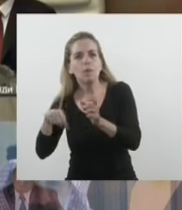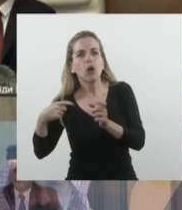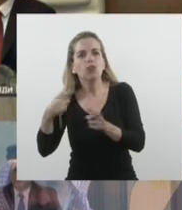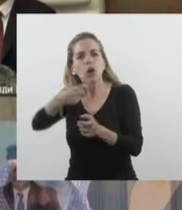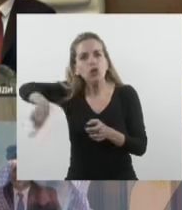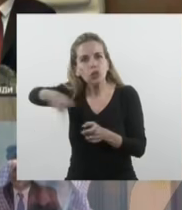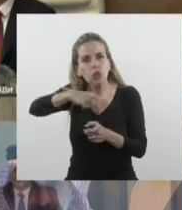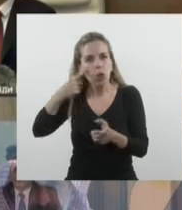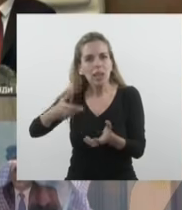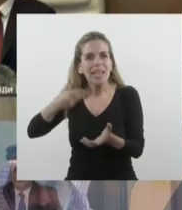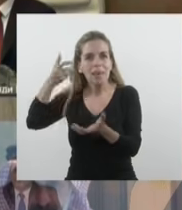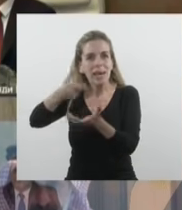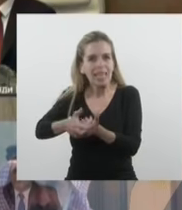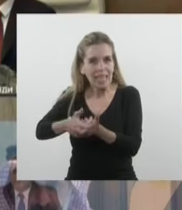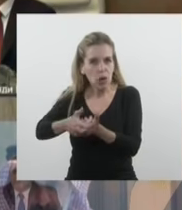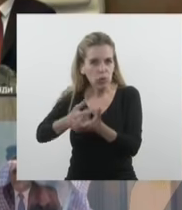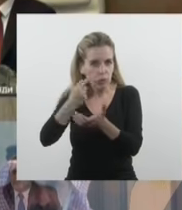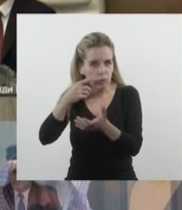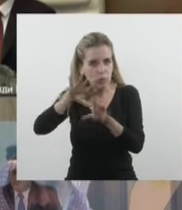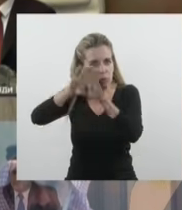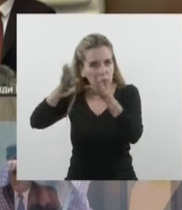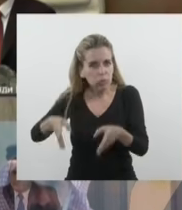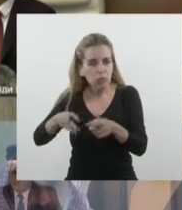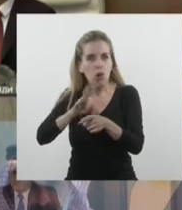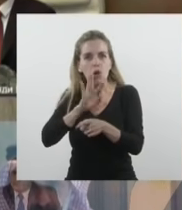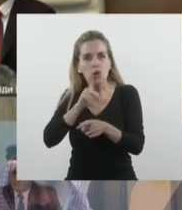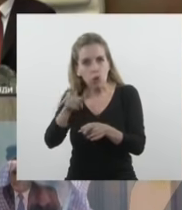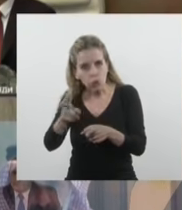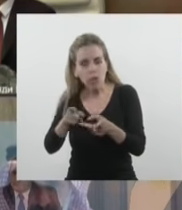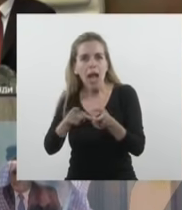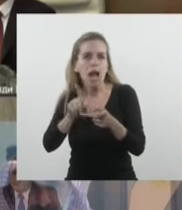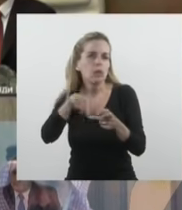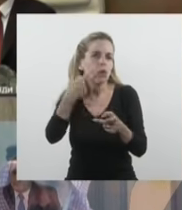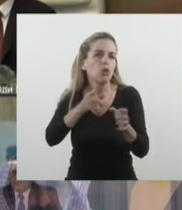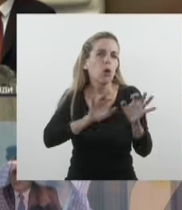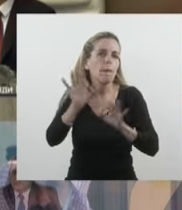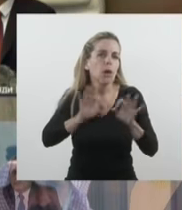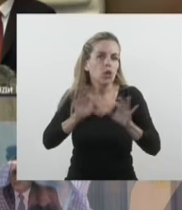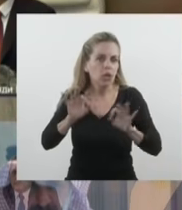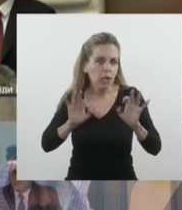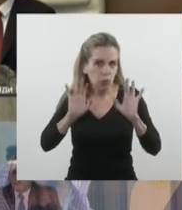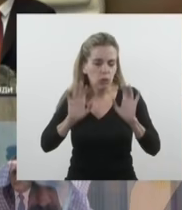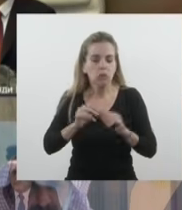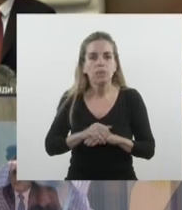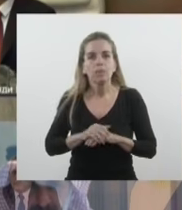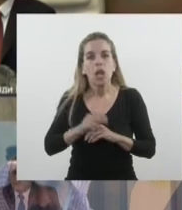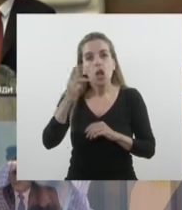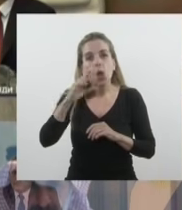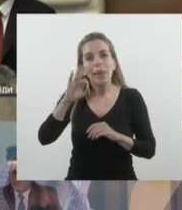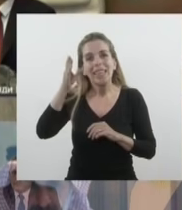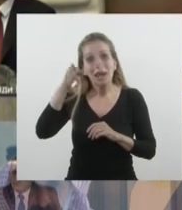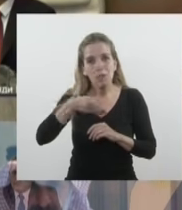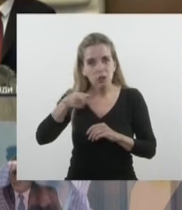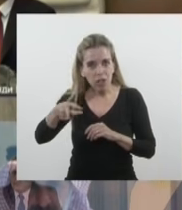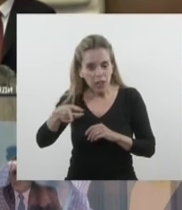en la estructura rusa y otros proyectos y 91% de